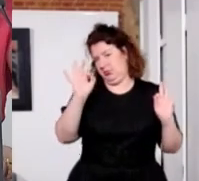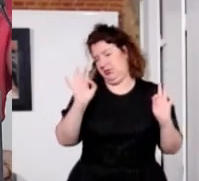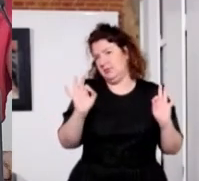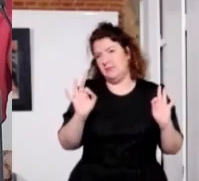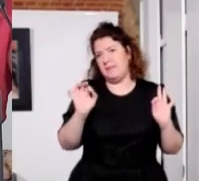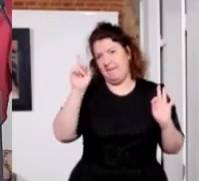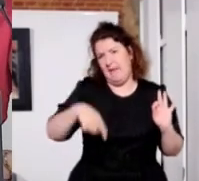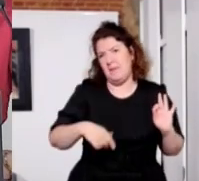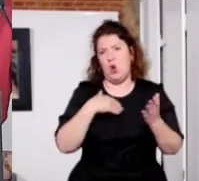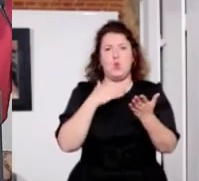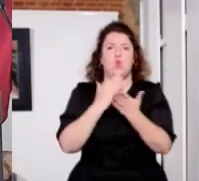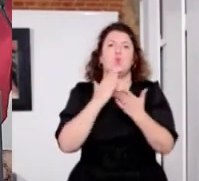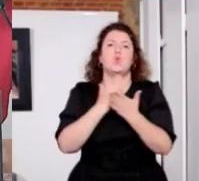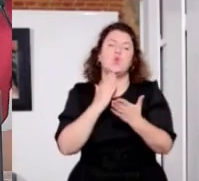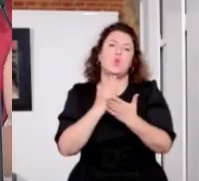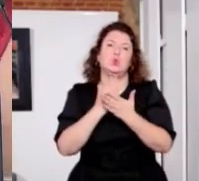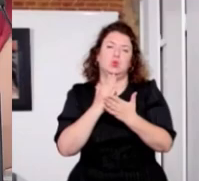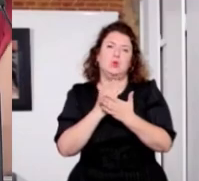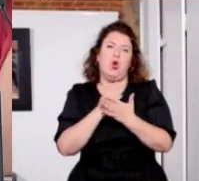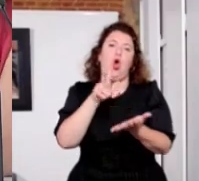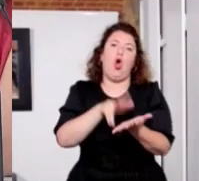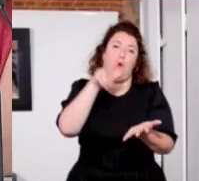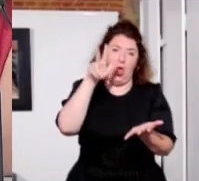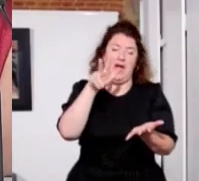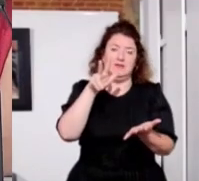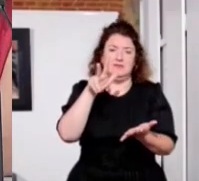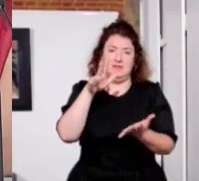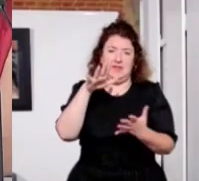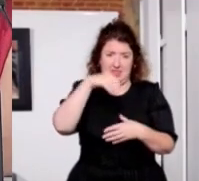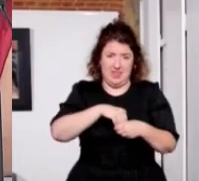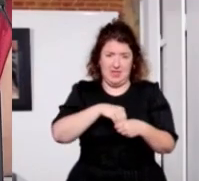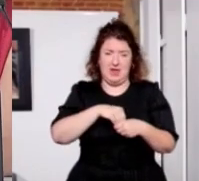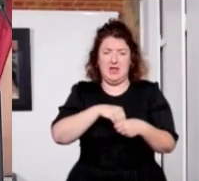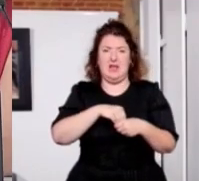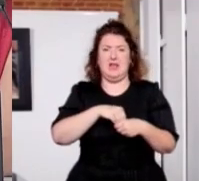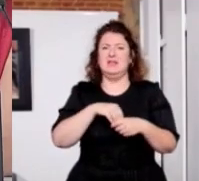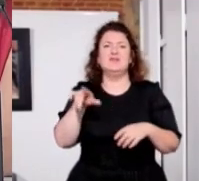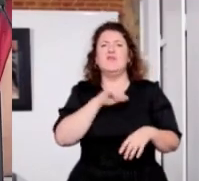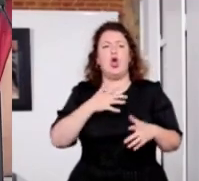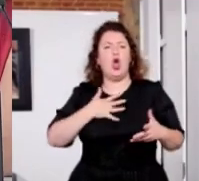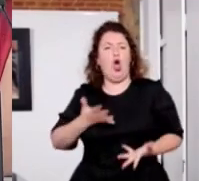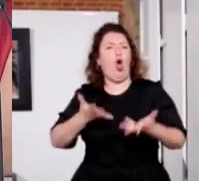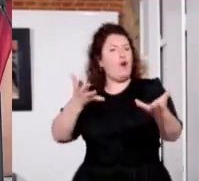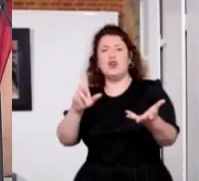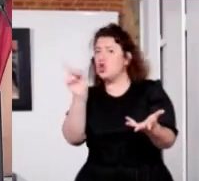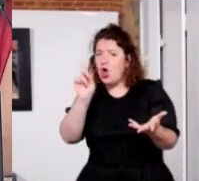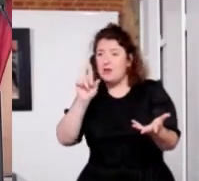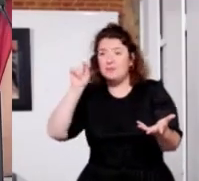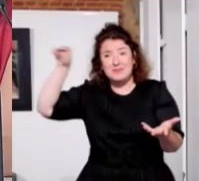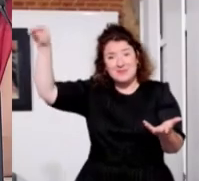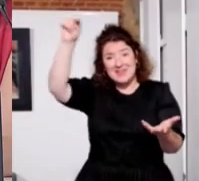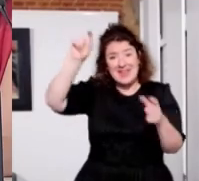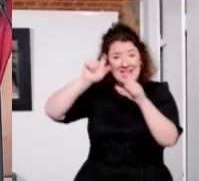que también habrá cursos homologados que se ofrezcan desde la Volunteca. No significa que la Volunteca ofrezca los cursos, sino que